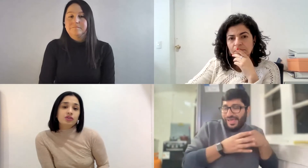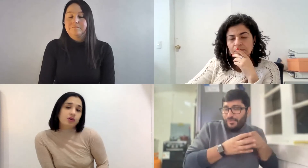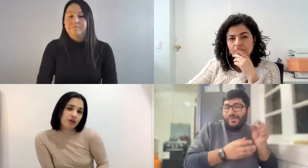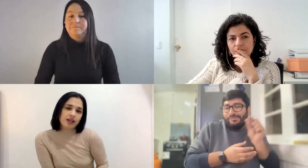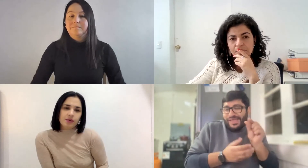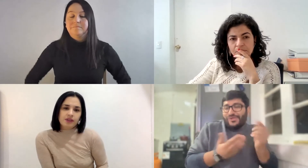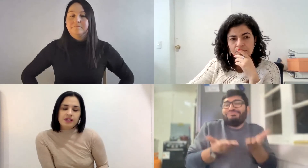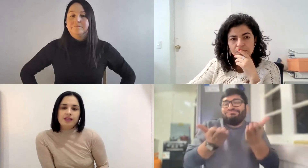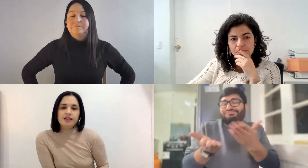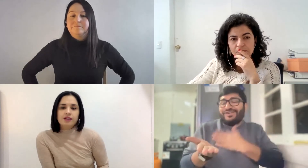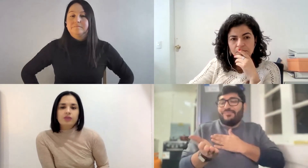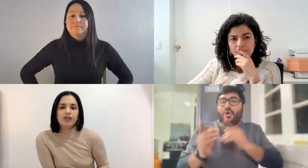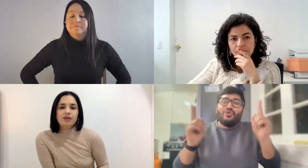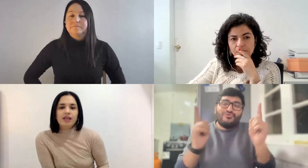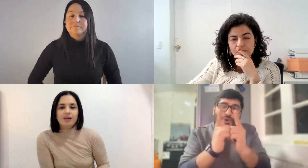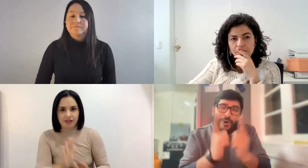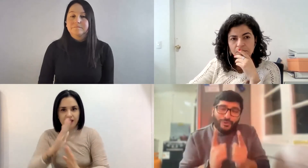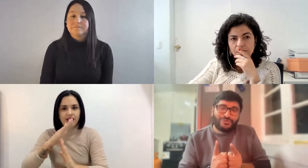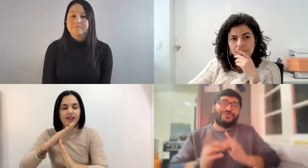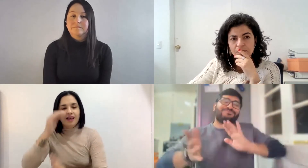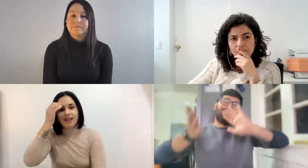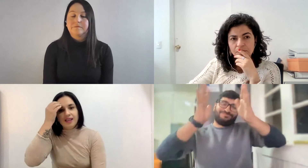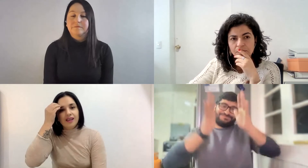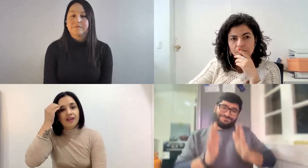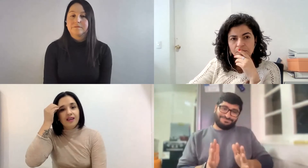poder nosotros, ojalá, poder, si les interesa, otorgarle unas herramientas